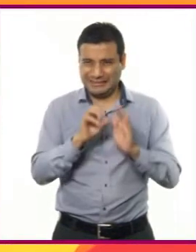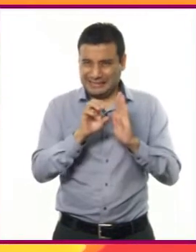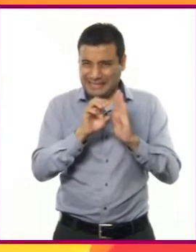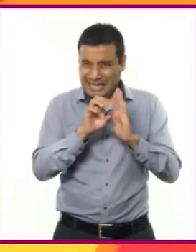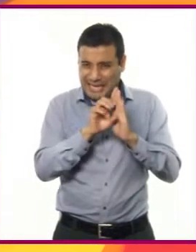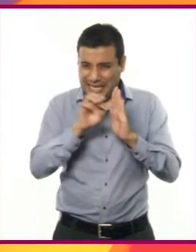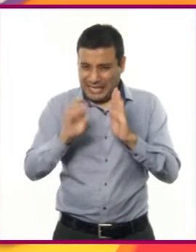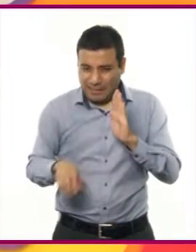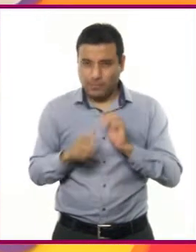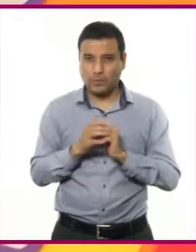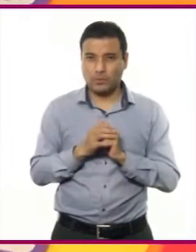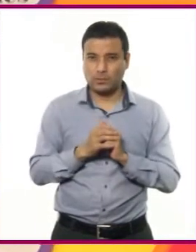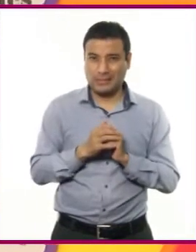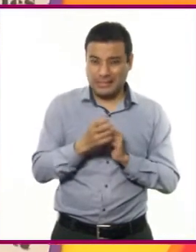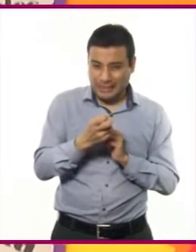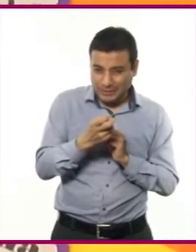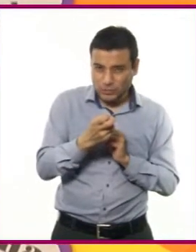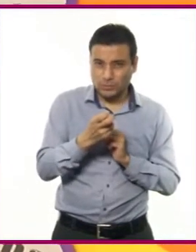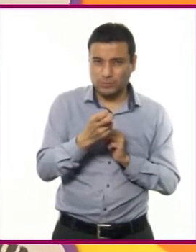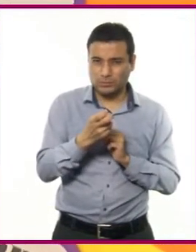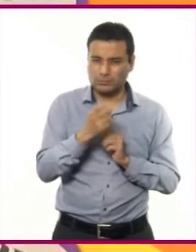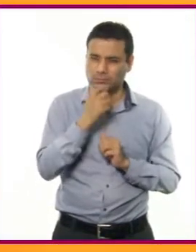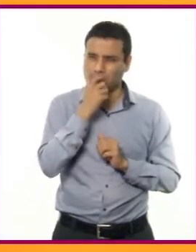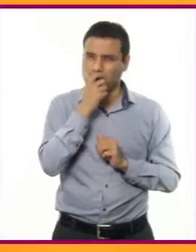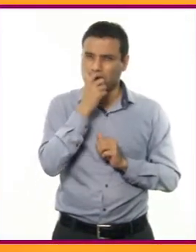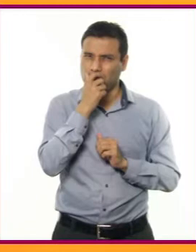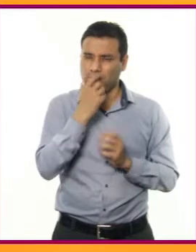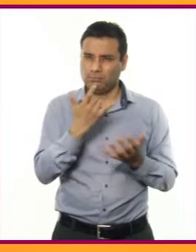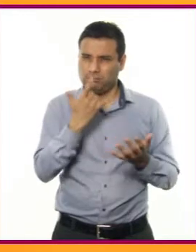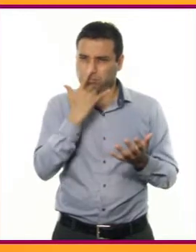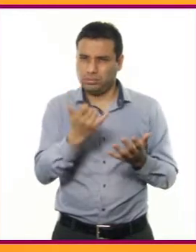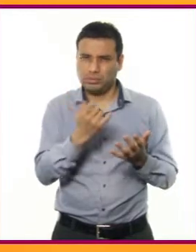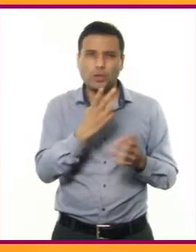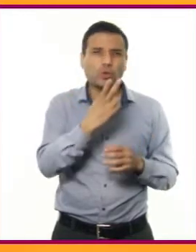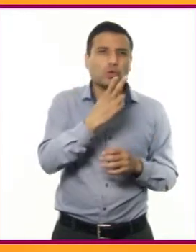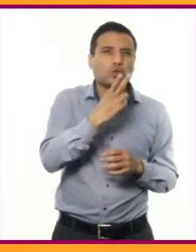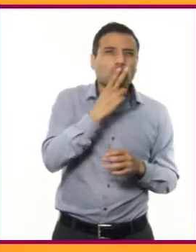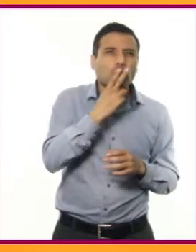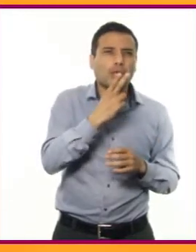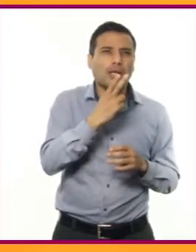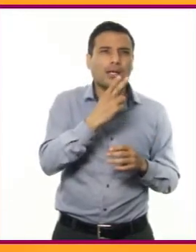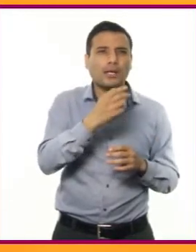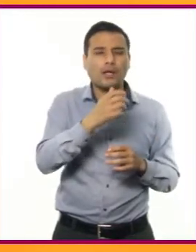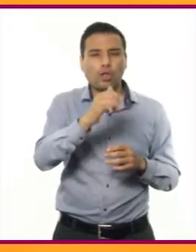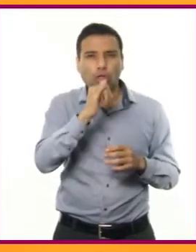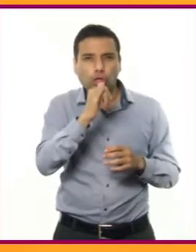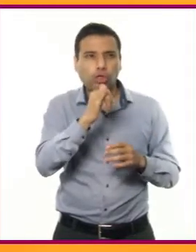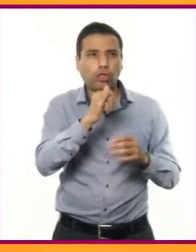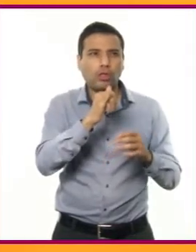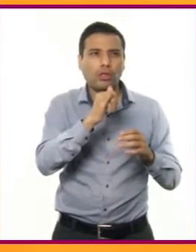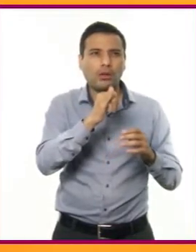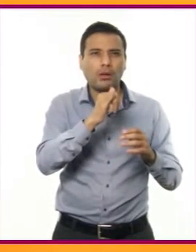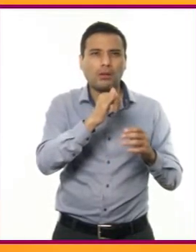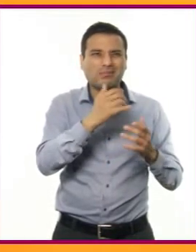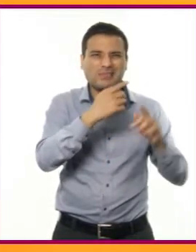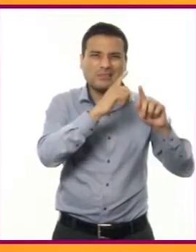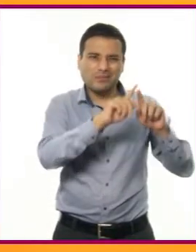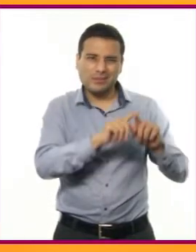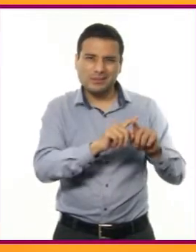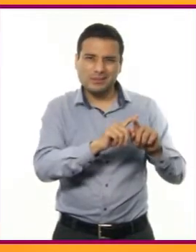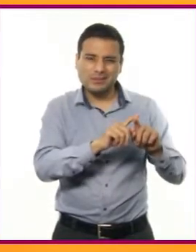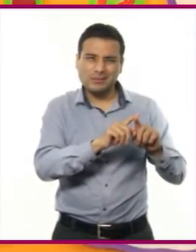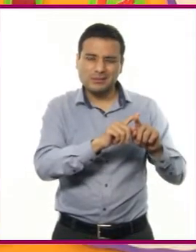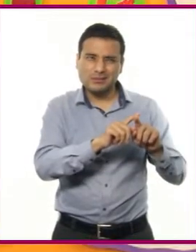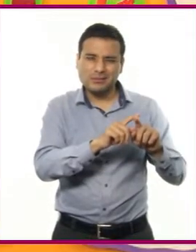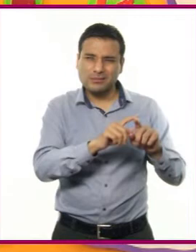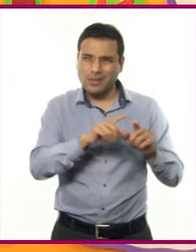sustancias químicamente similares están de manera natural en nuestro cuerpo, entonces, ¿por qué no debemos consumir